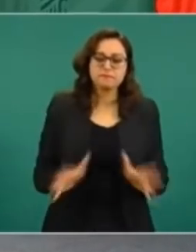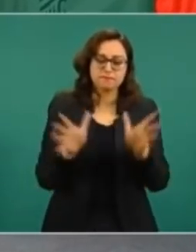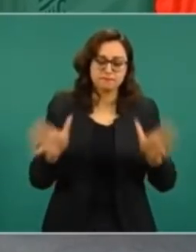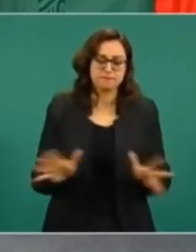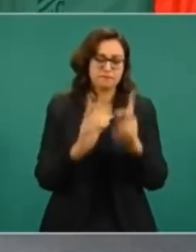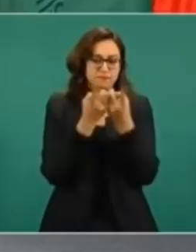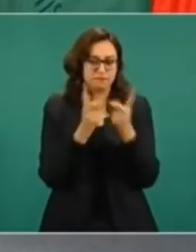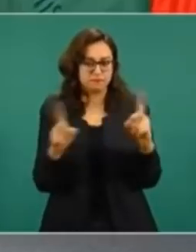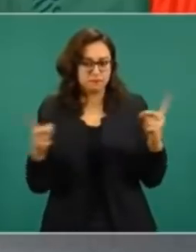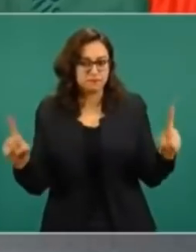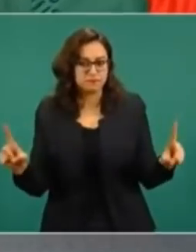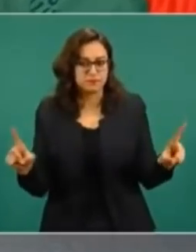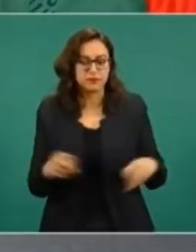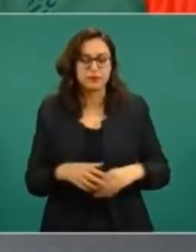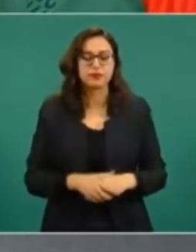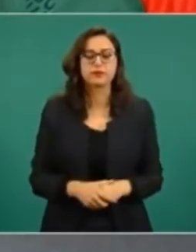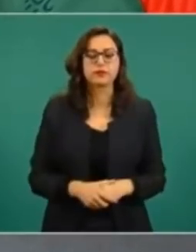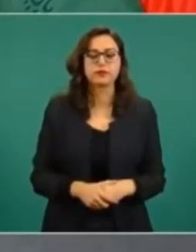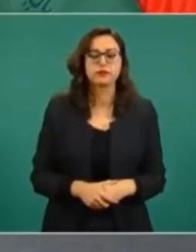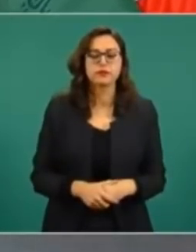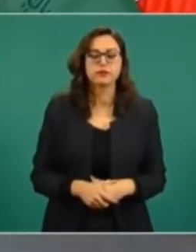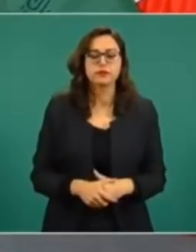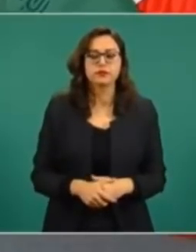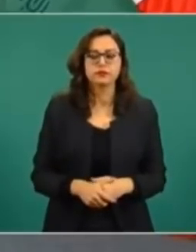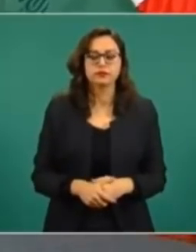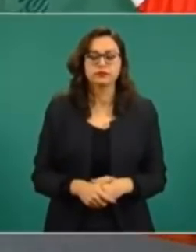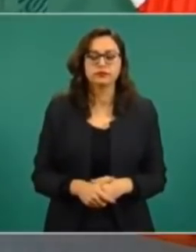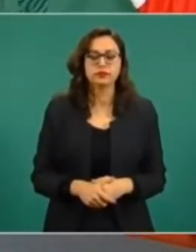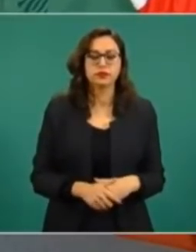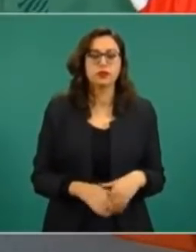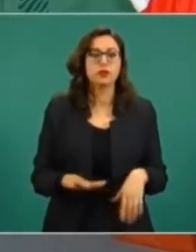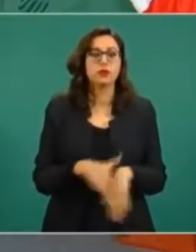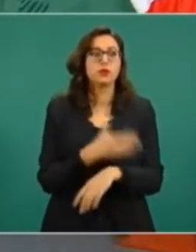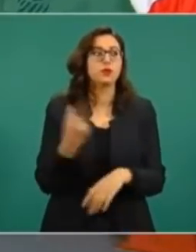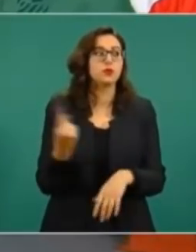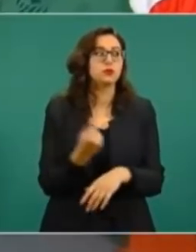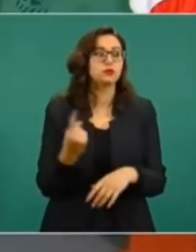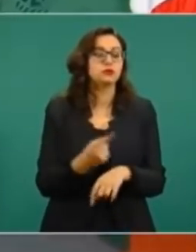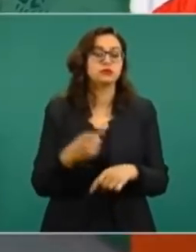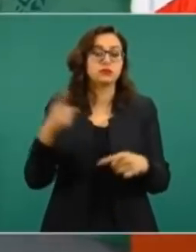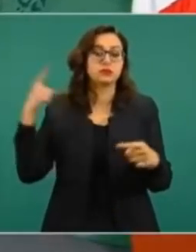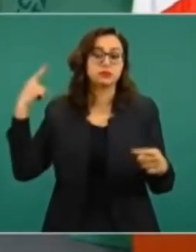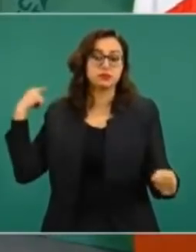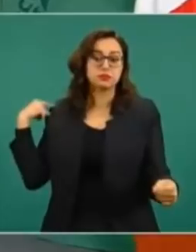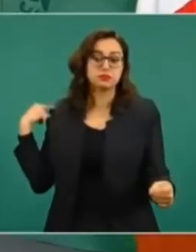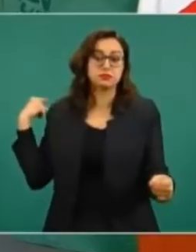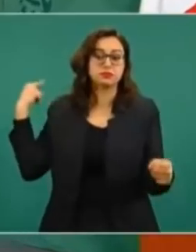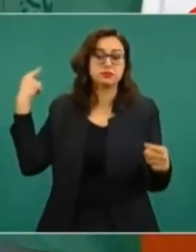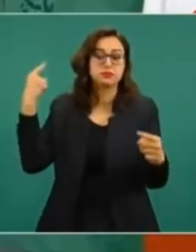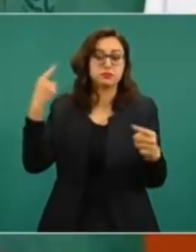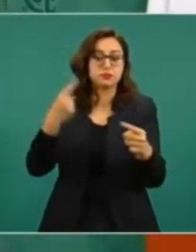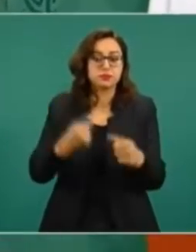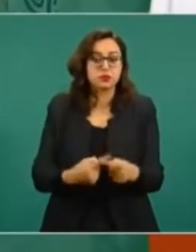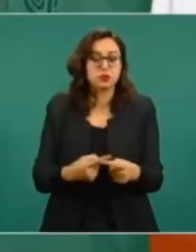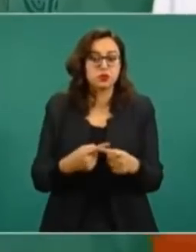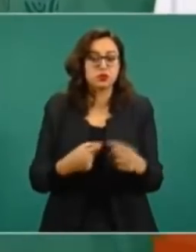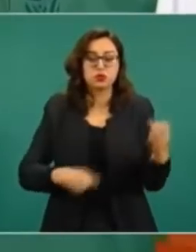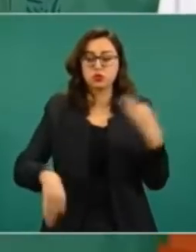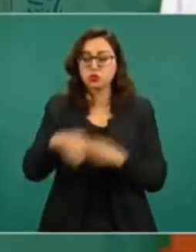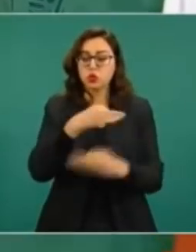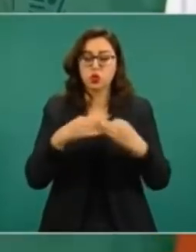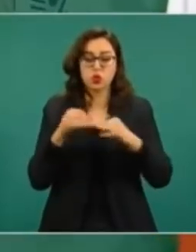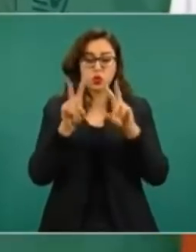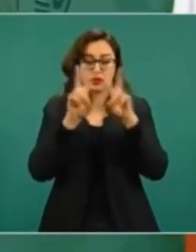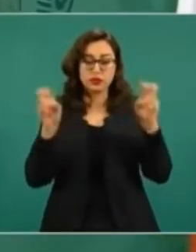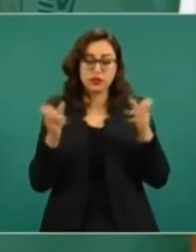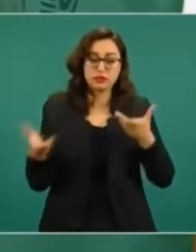porque de un tiempo a la fecha toda la cooperación